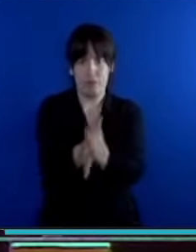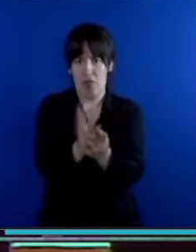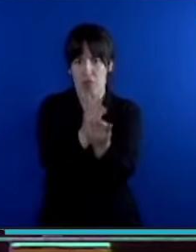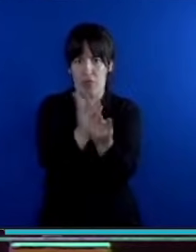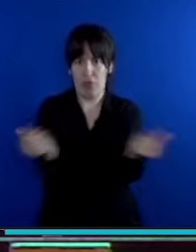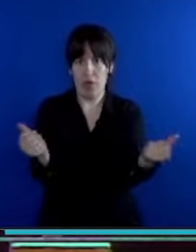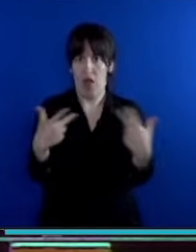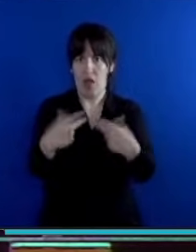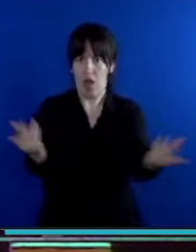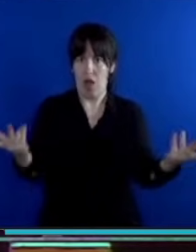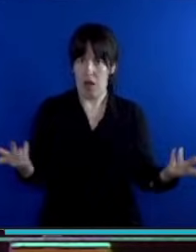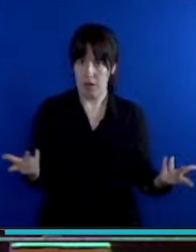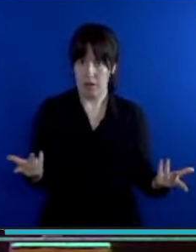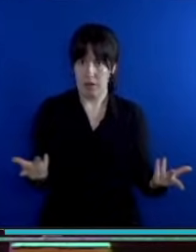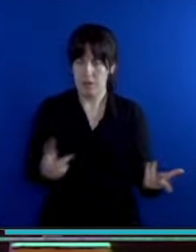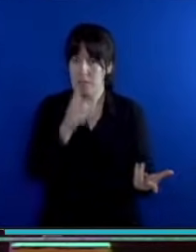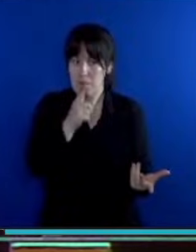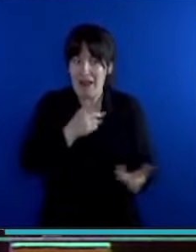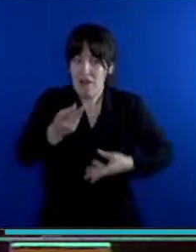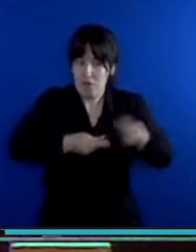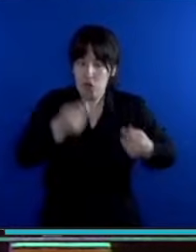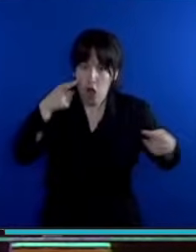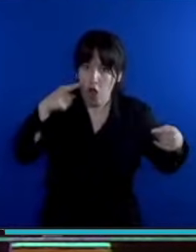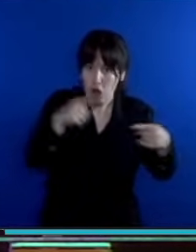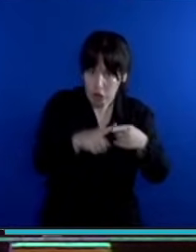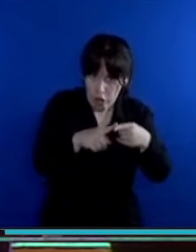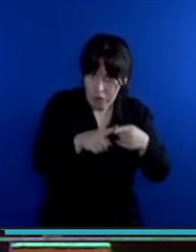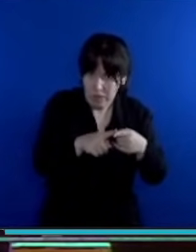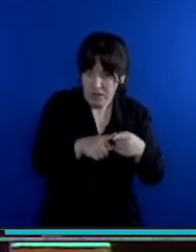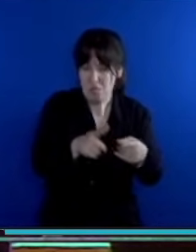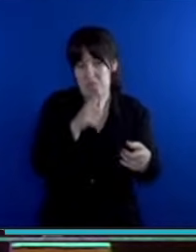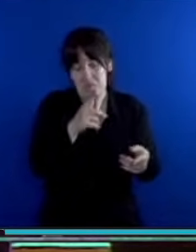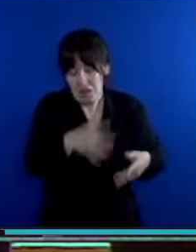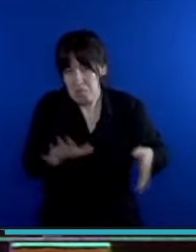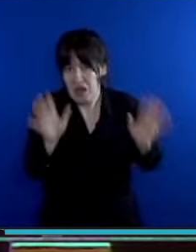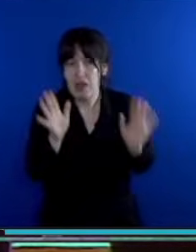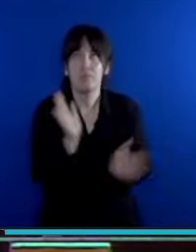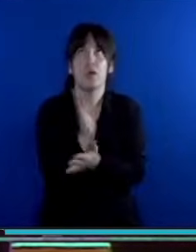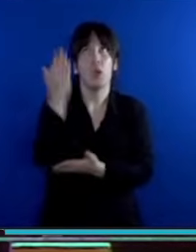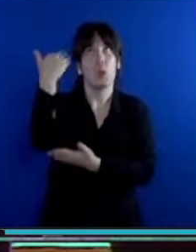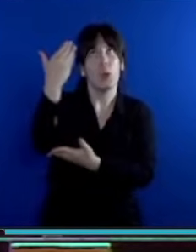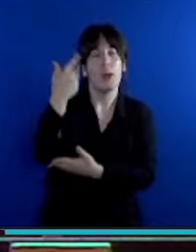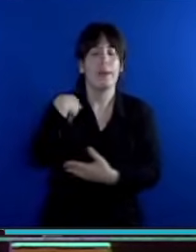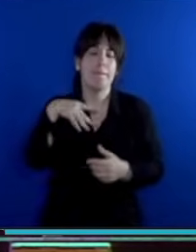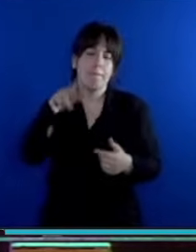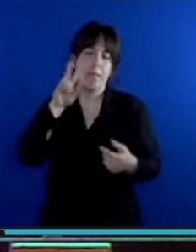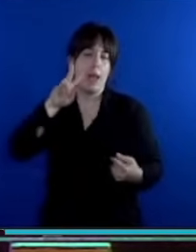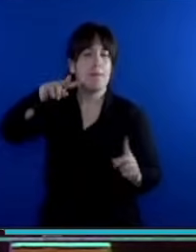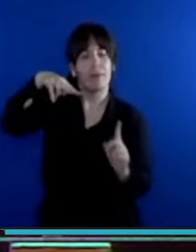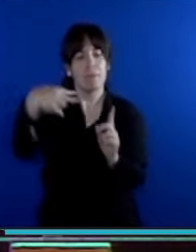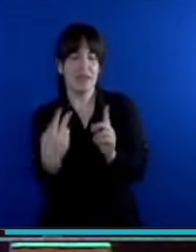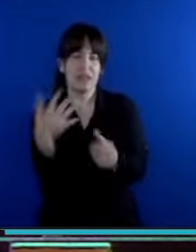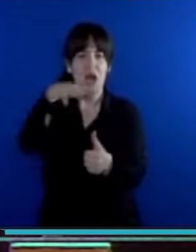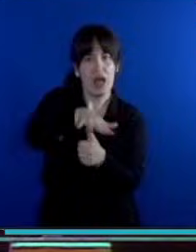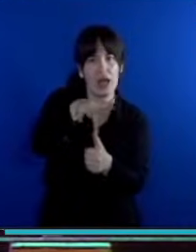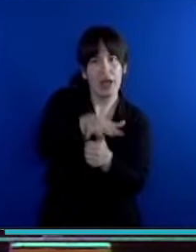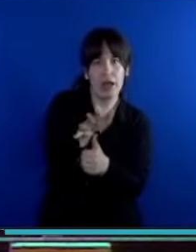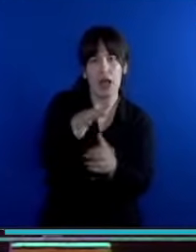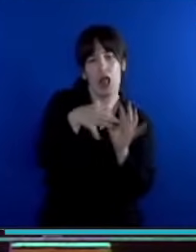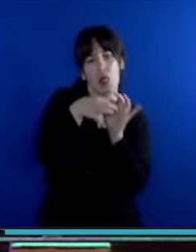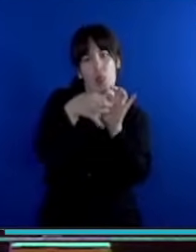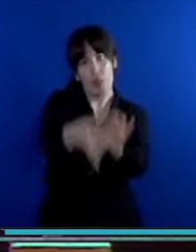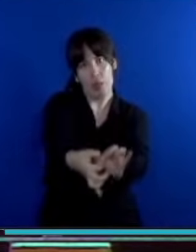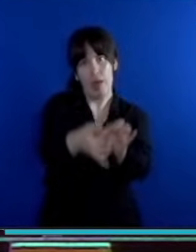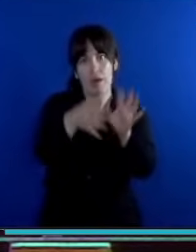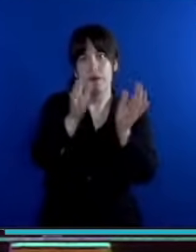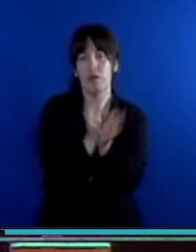lo que quiere este presupuesto es, a través de un discurso de perspectiva de género que va desde principio a fin en el presupuesto, que